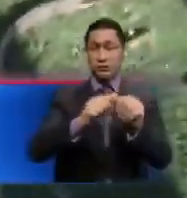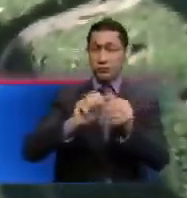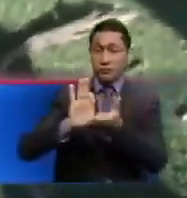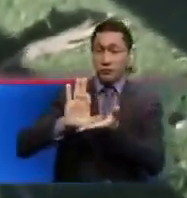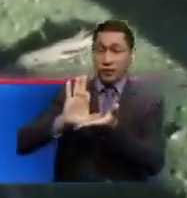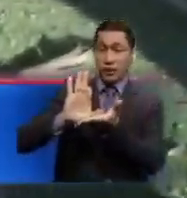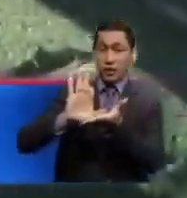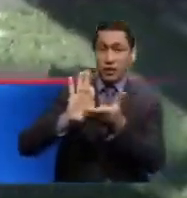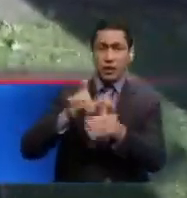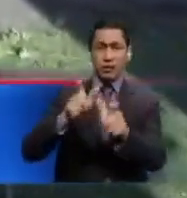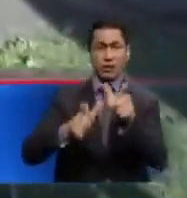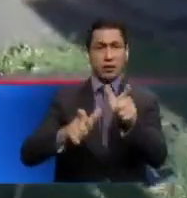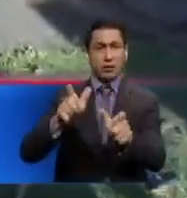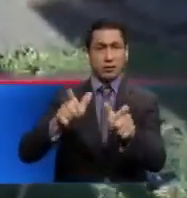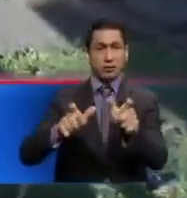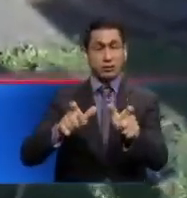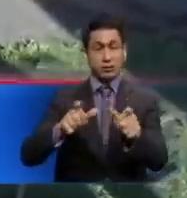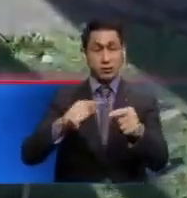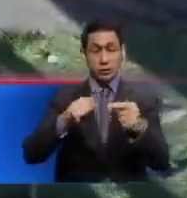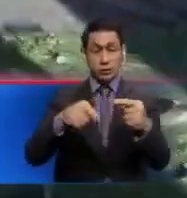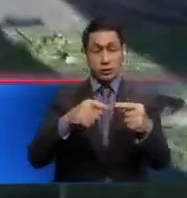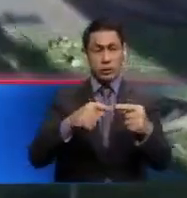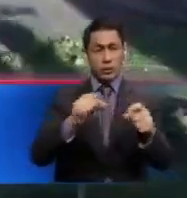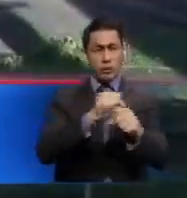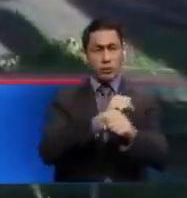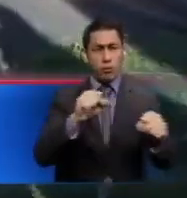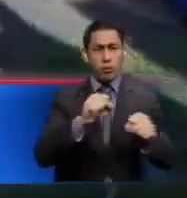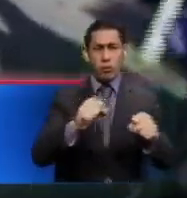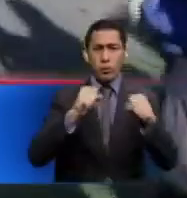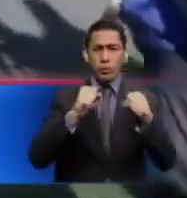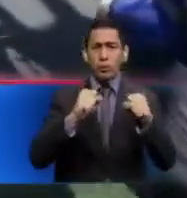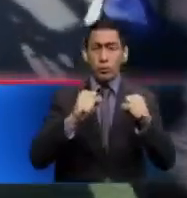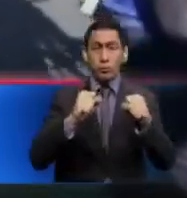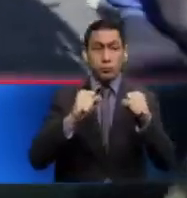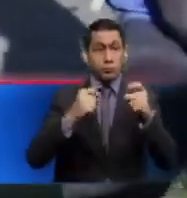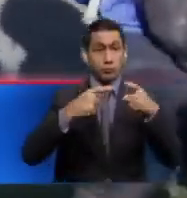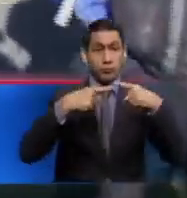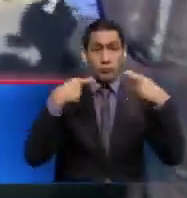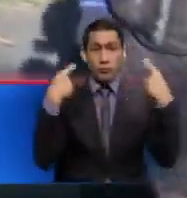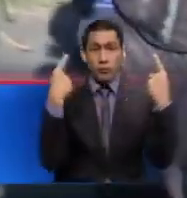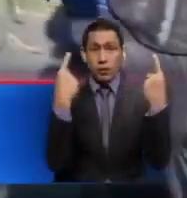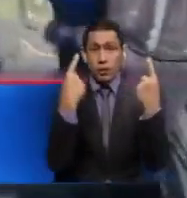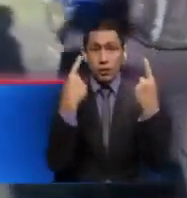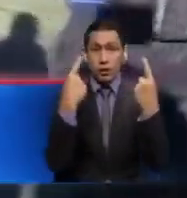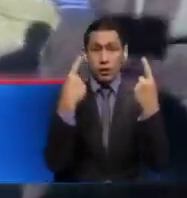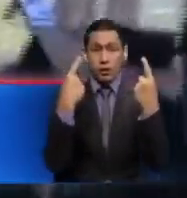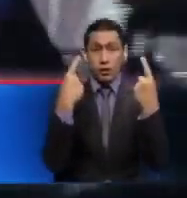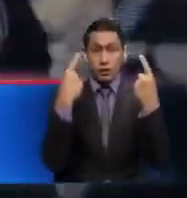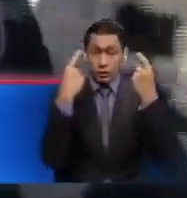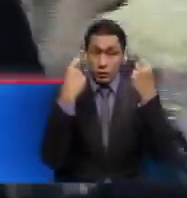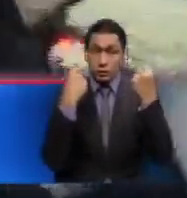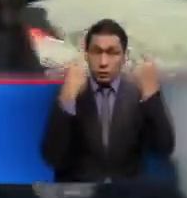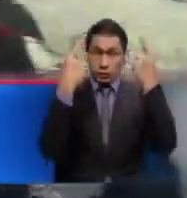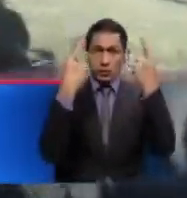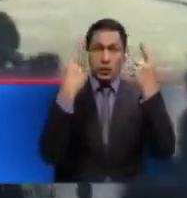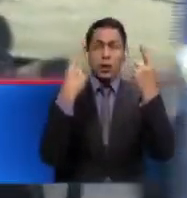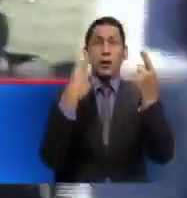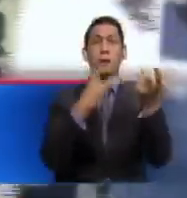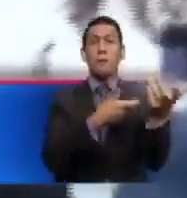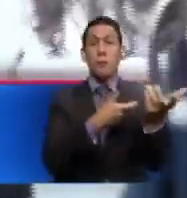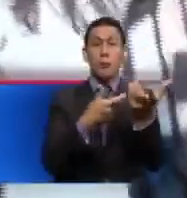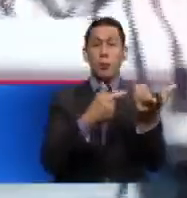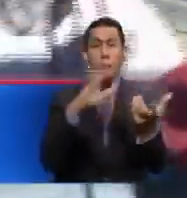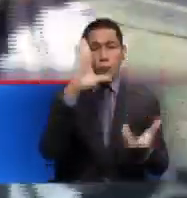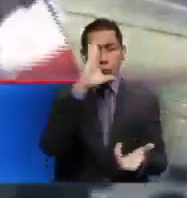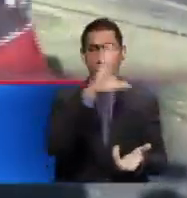testimonios de la gente, la detonación fue muy fuerte y alertó de manera inmediata, tanto el cuerpo de bomberos como Policía Nacional